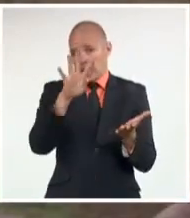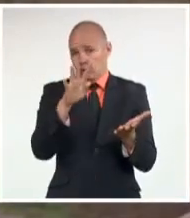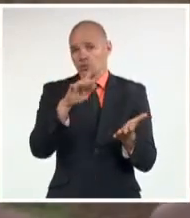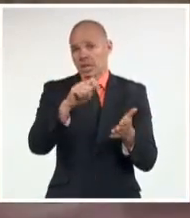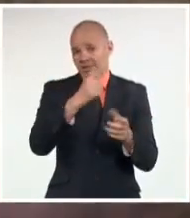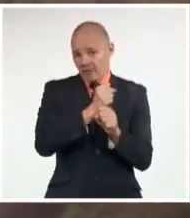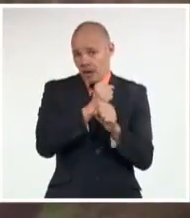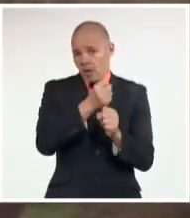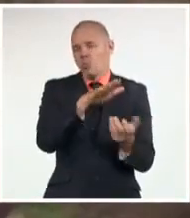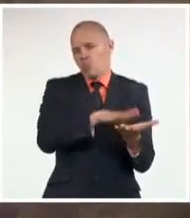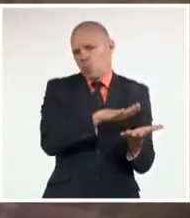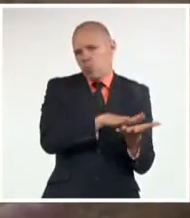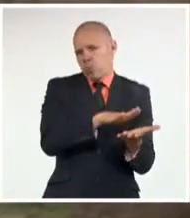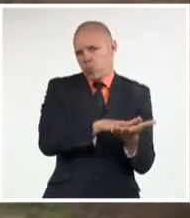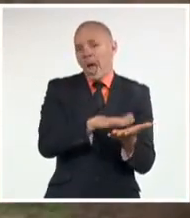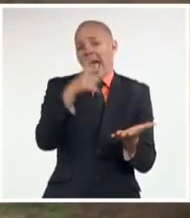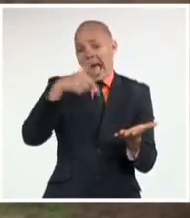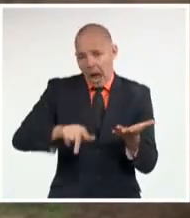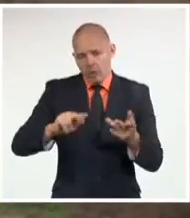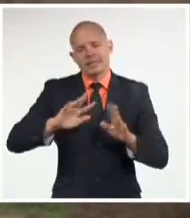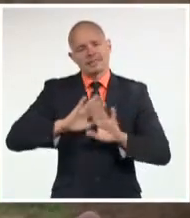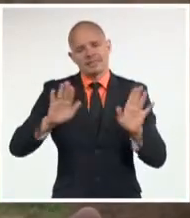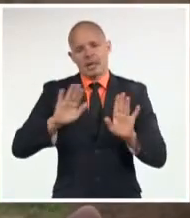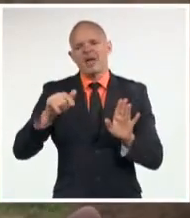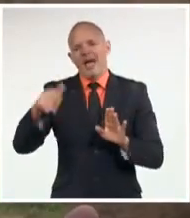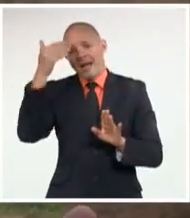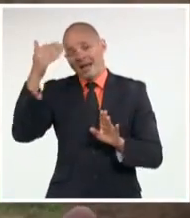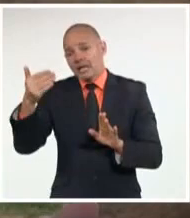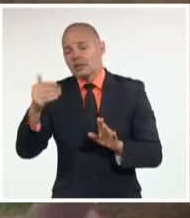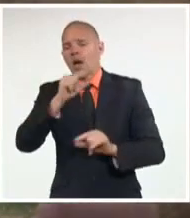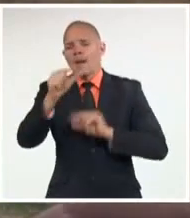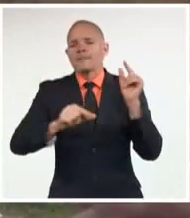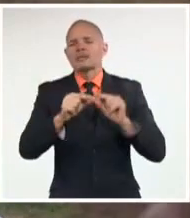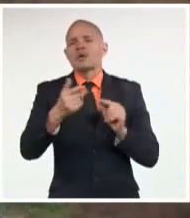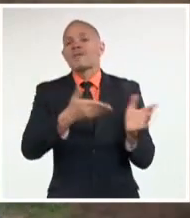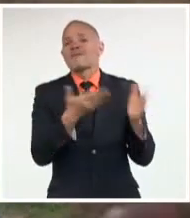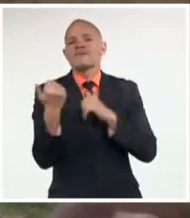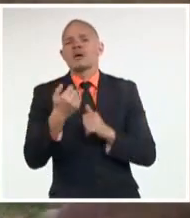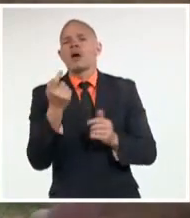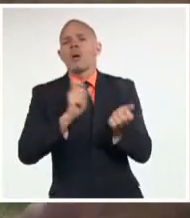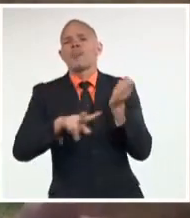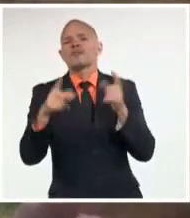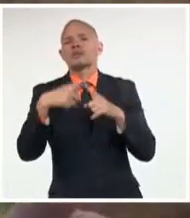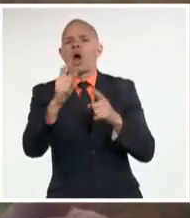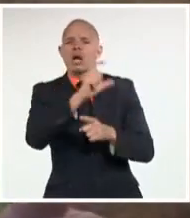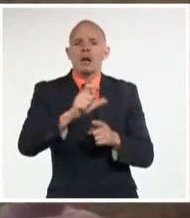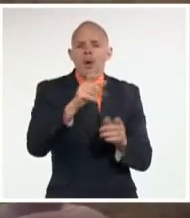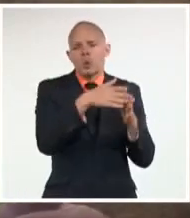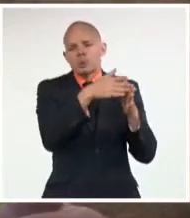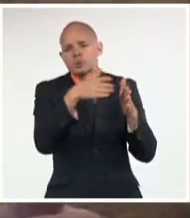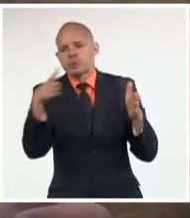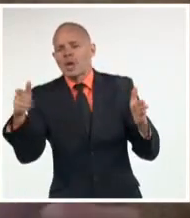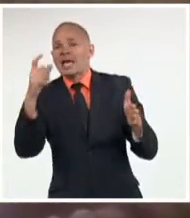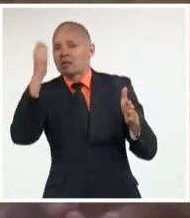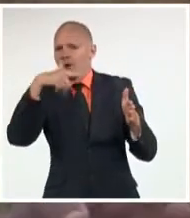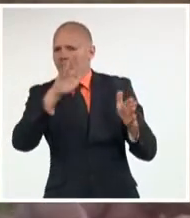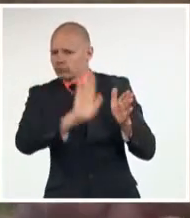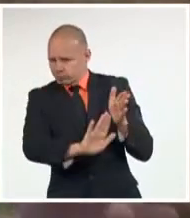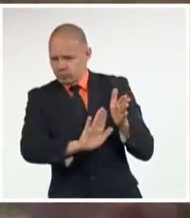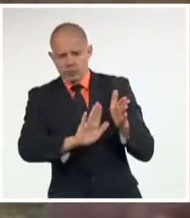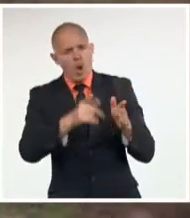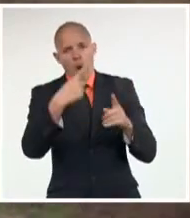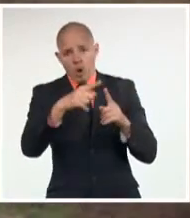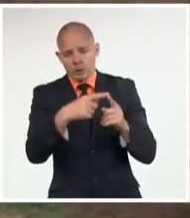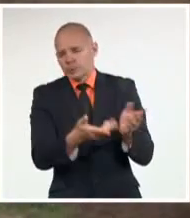brigadas desde Camagüey hasta aquí. Hay brigadas de todo el país, a excepción de Ciego Ávila, que decidimos dejarle en Ciego Ávila.